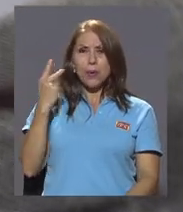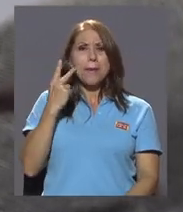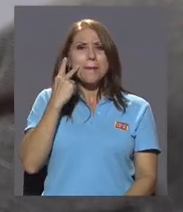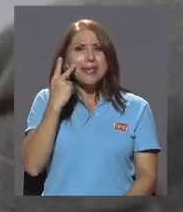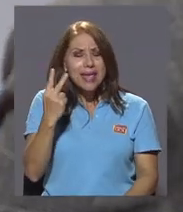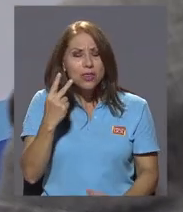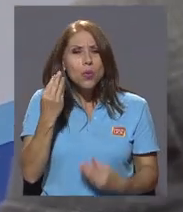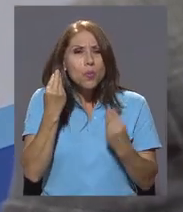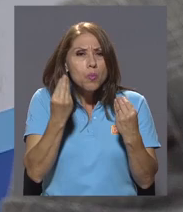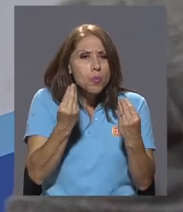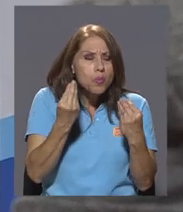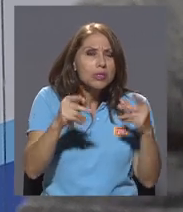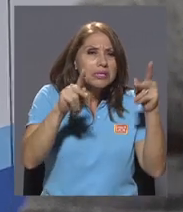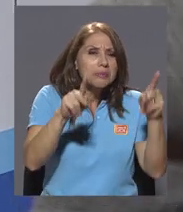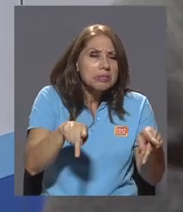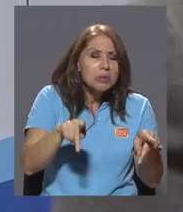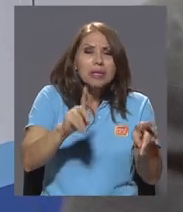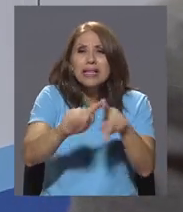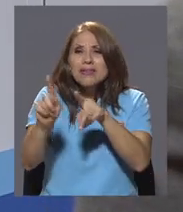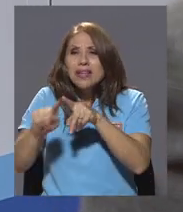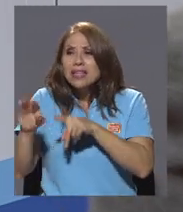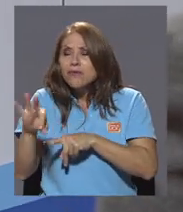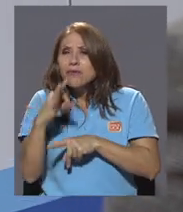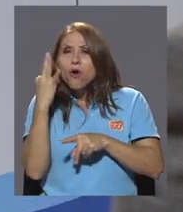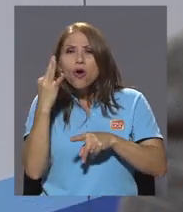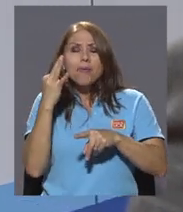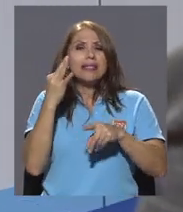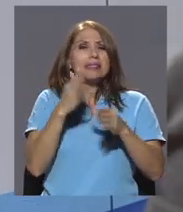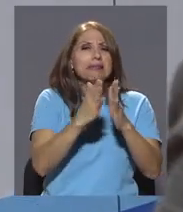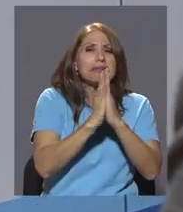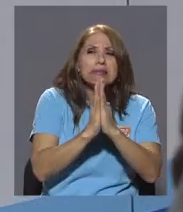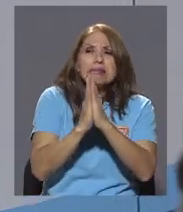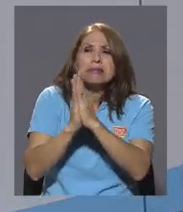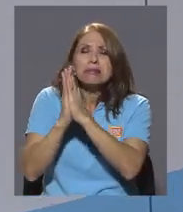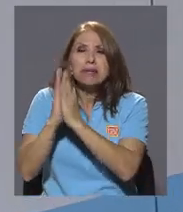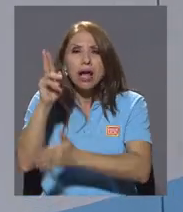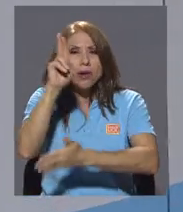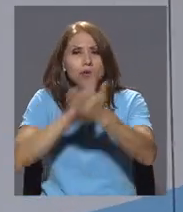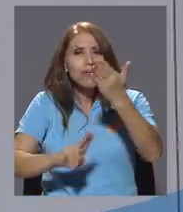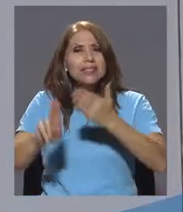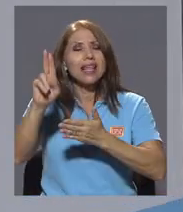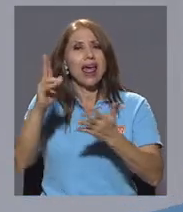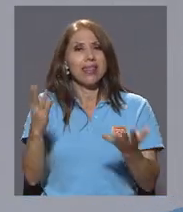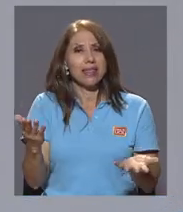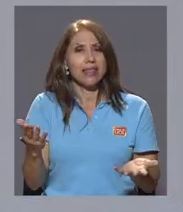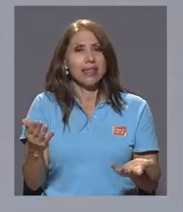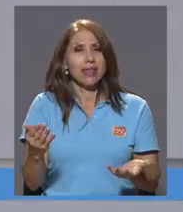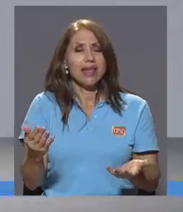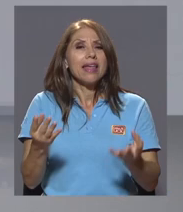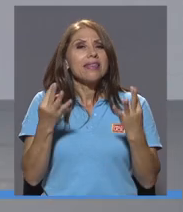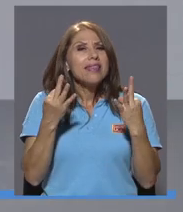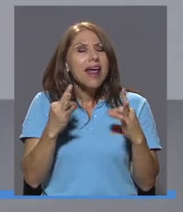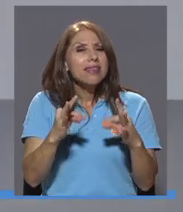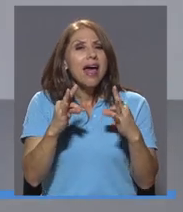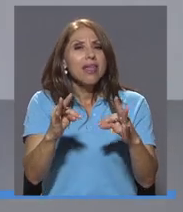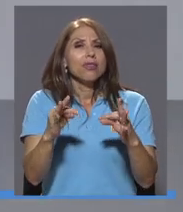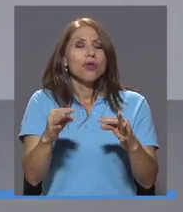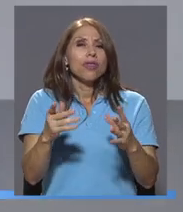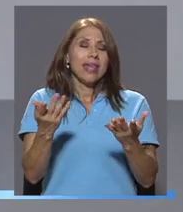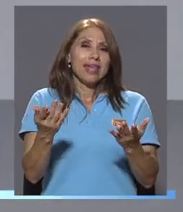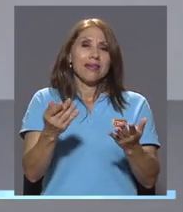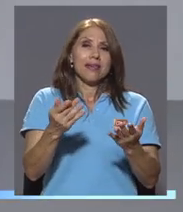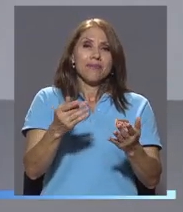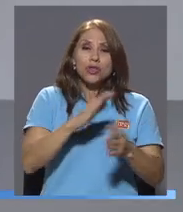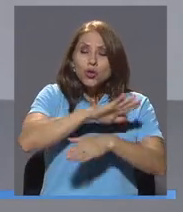universidad por diferentes medios también y esté tratando de suplir la información que el ciudadano que los medios que la